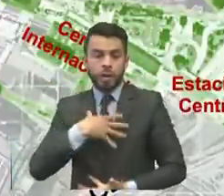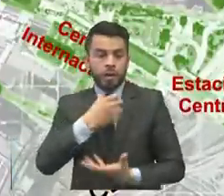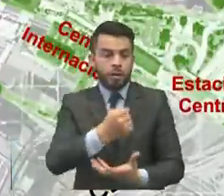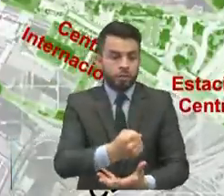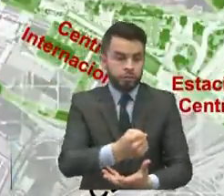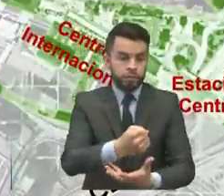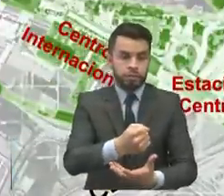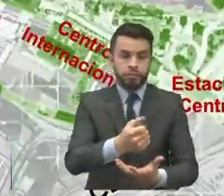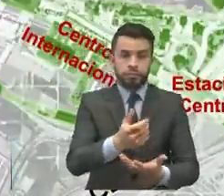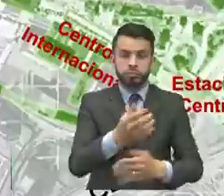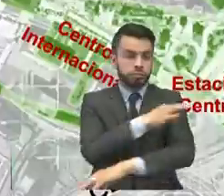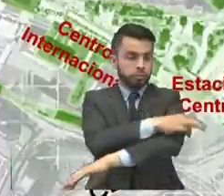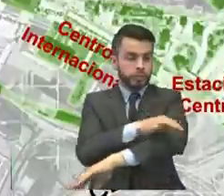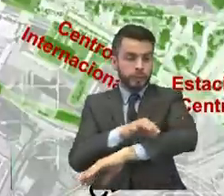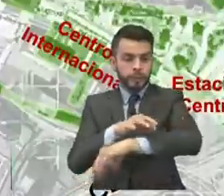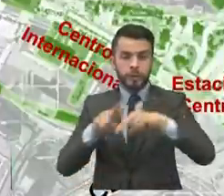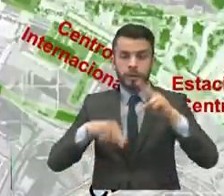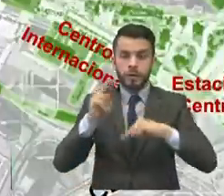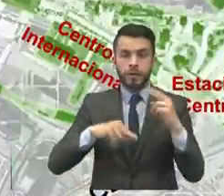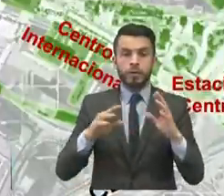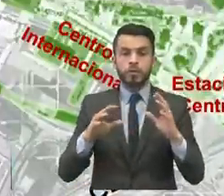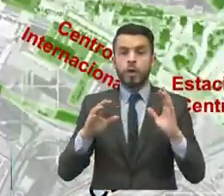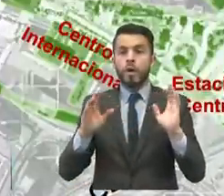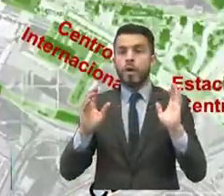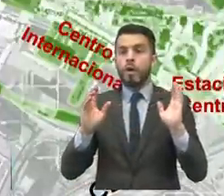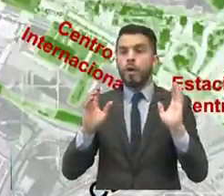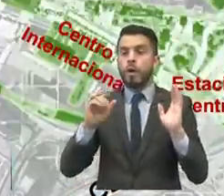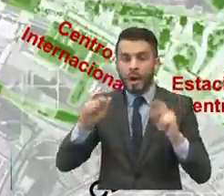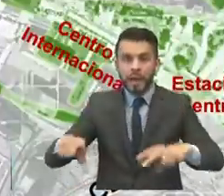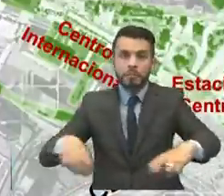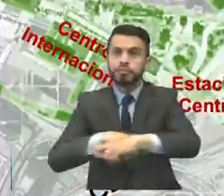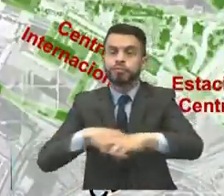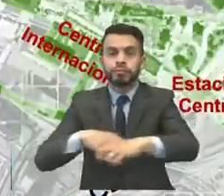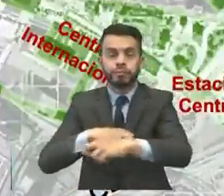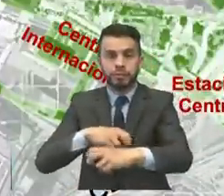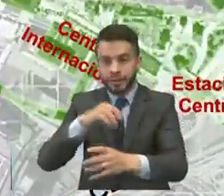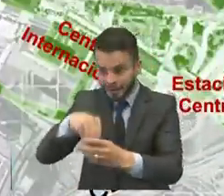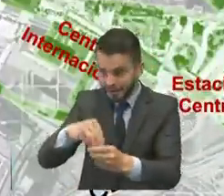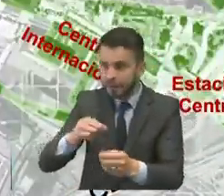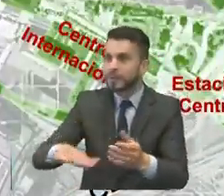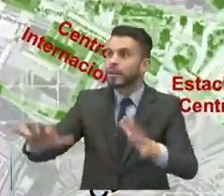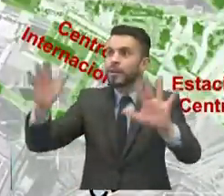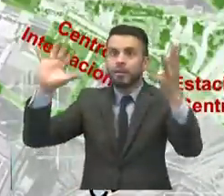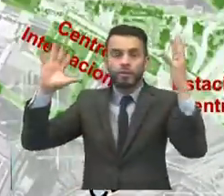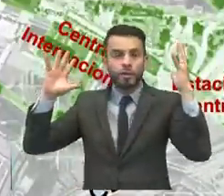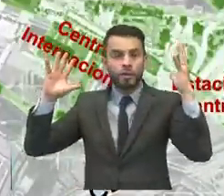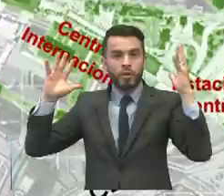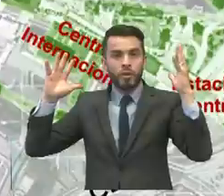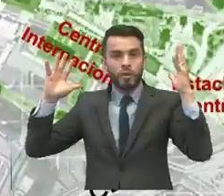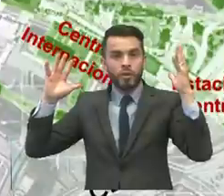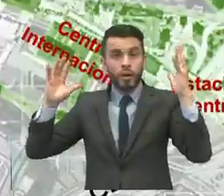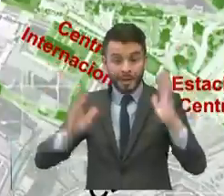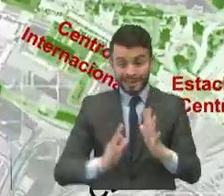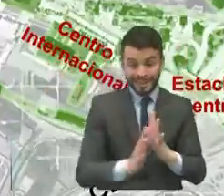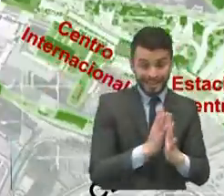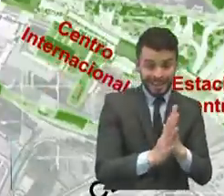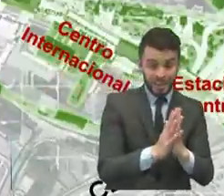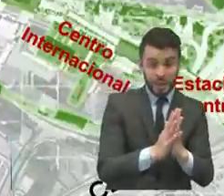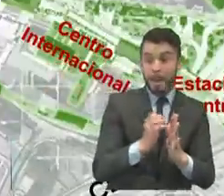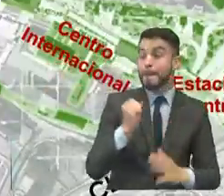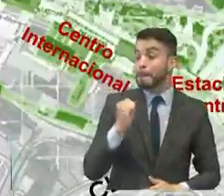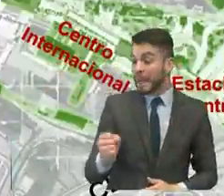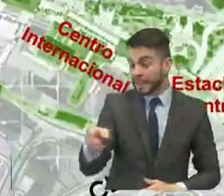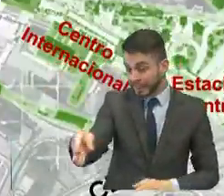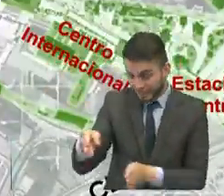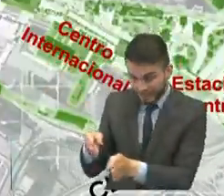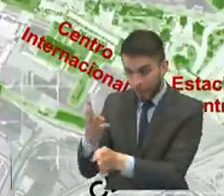hito empresarial como el Parque Central Bavaria. Realmente es, pues después del centro histórico, el tramo que tiene más